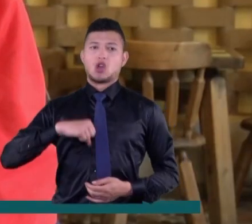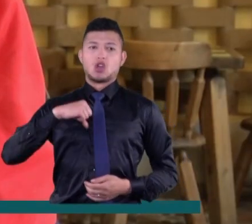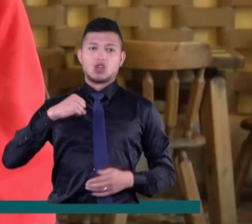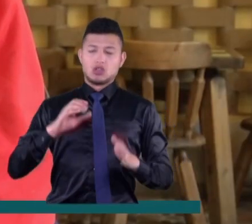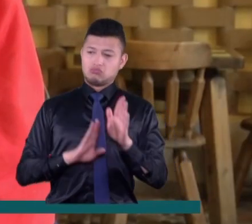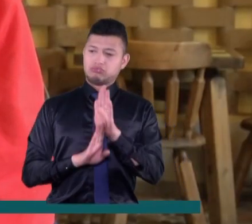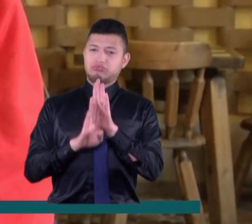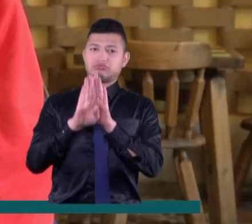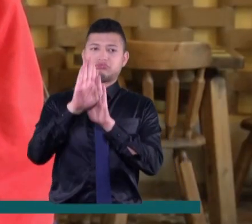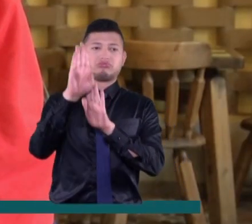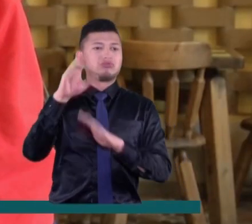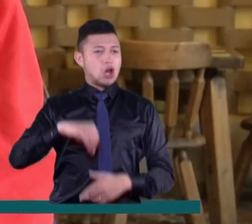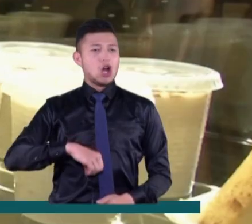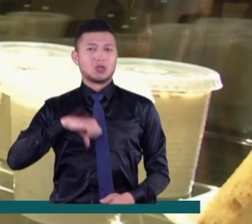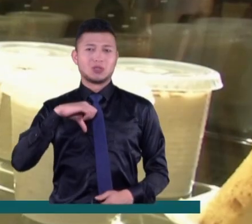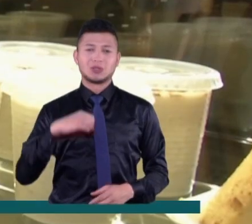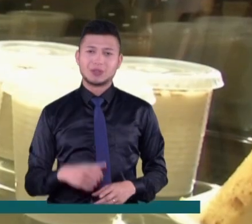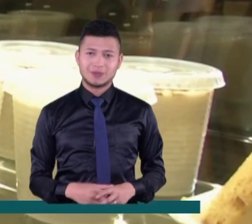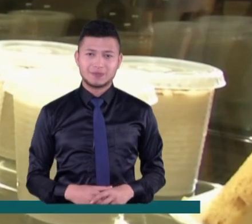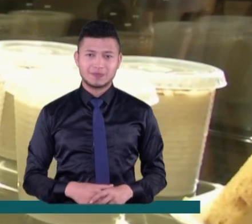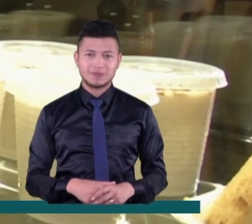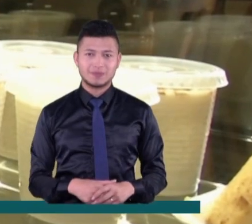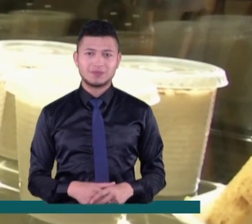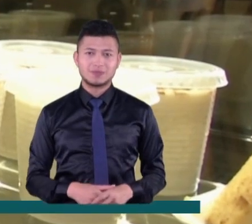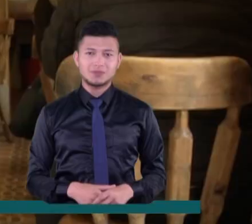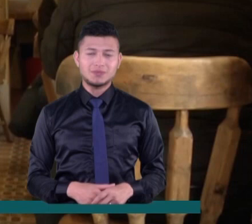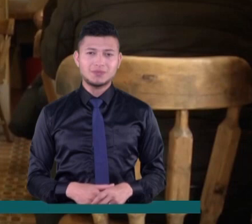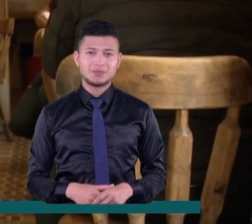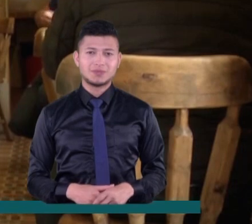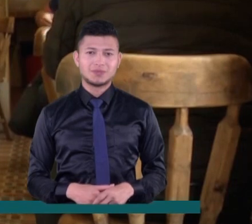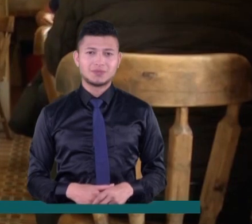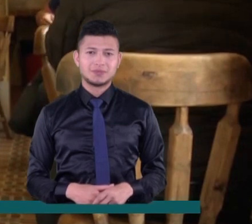orgullosos del crecimiento logrado.